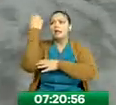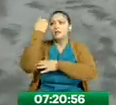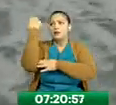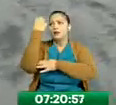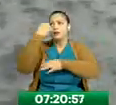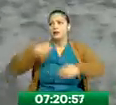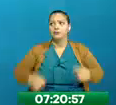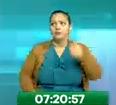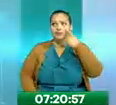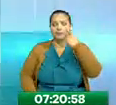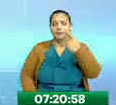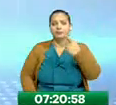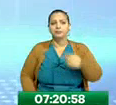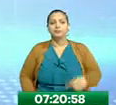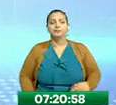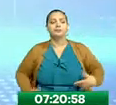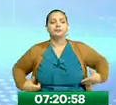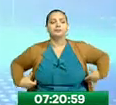y Cataluña.